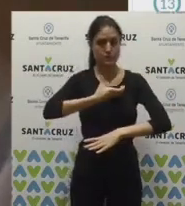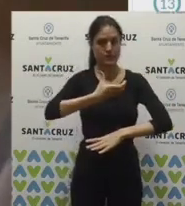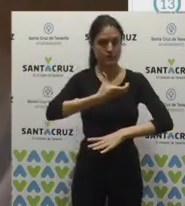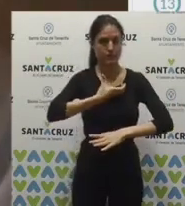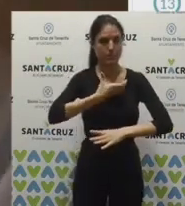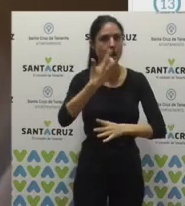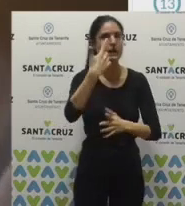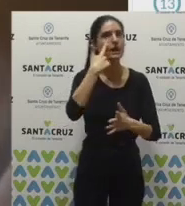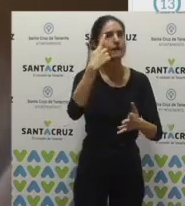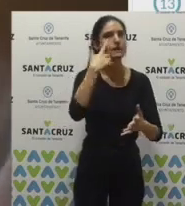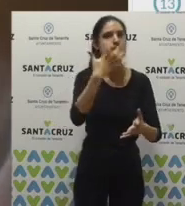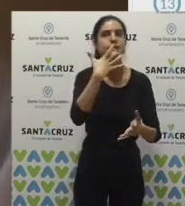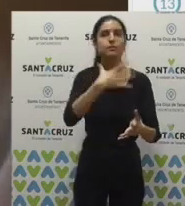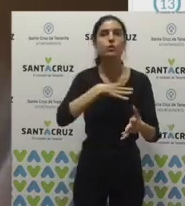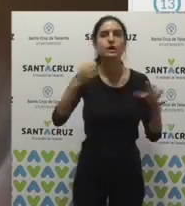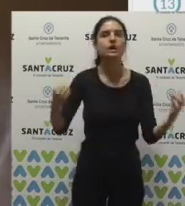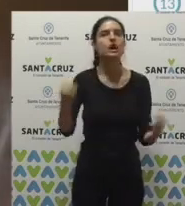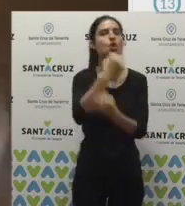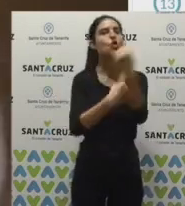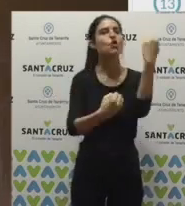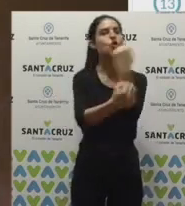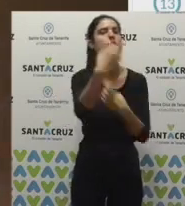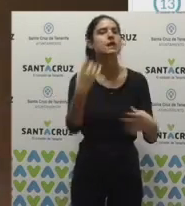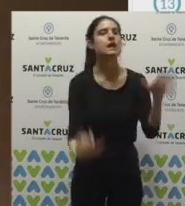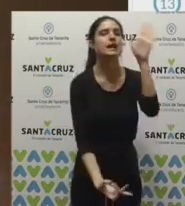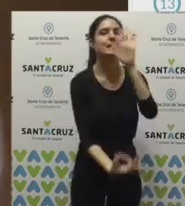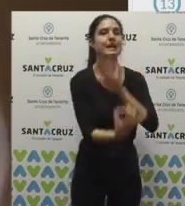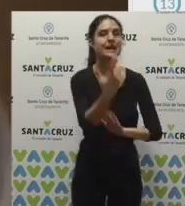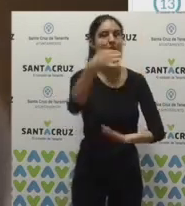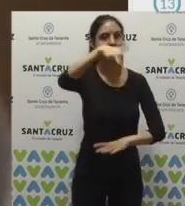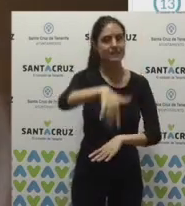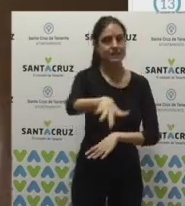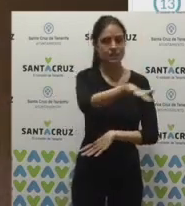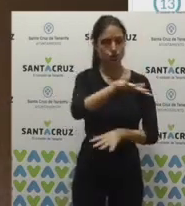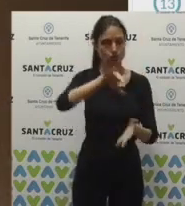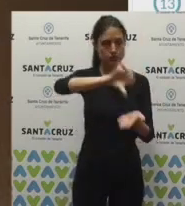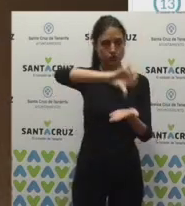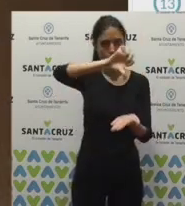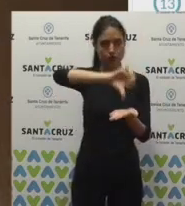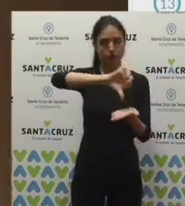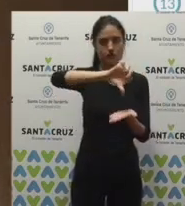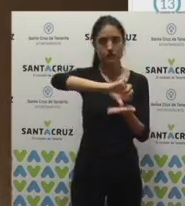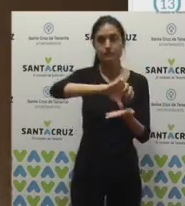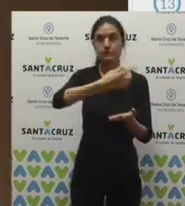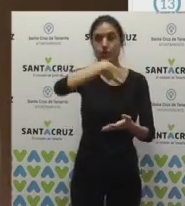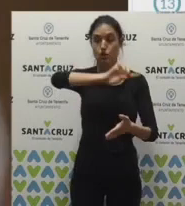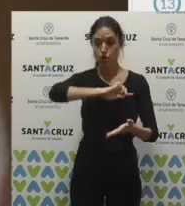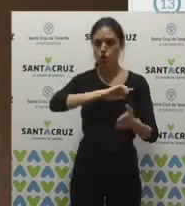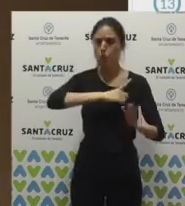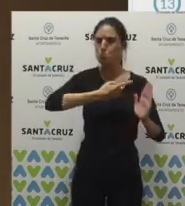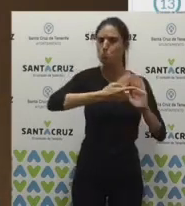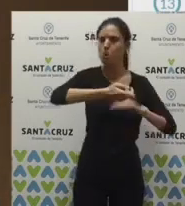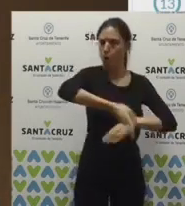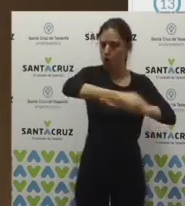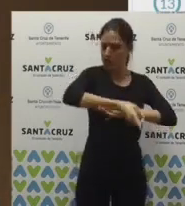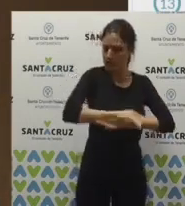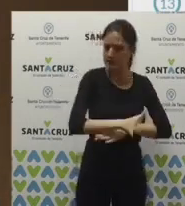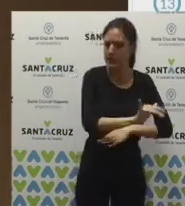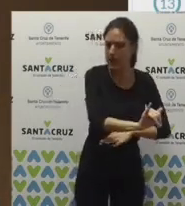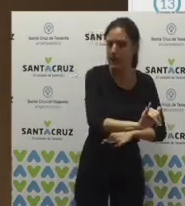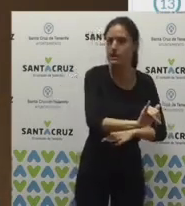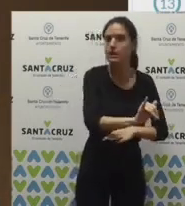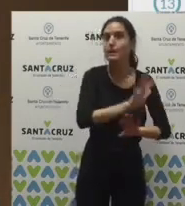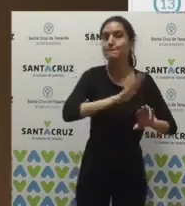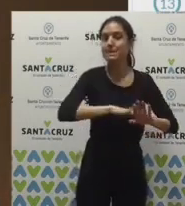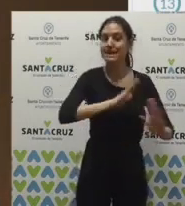economía en la ciudad nosotros no hemos notado unas ordenanzas y unas herramientas que servían para una temporada o un momento